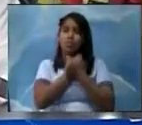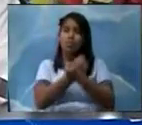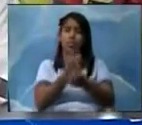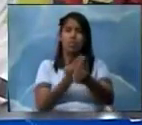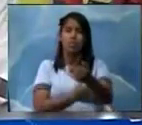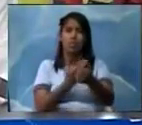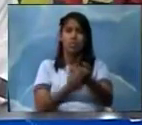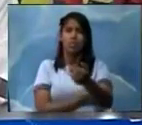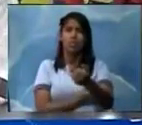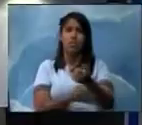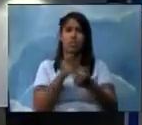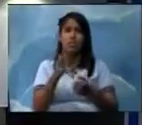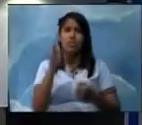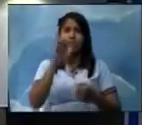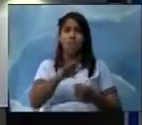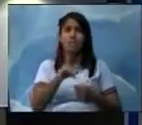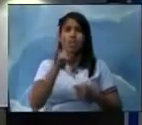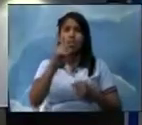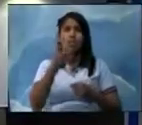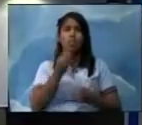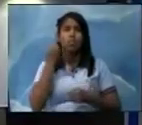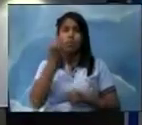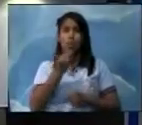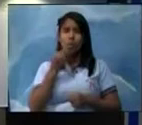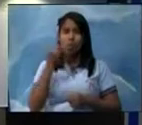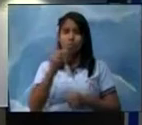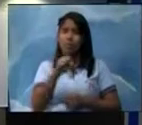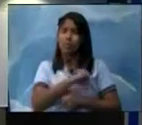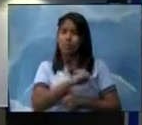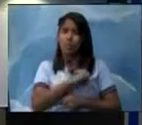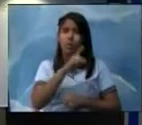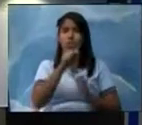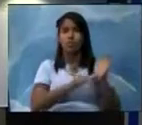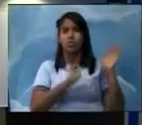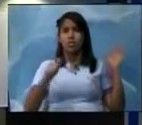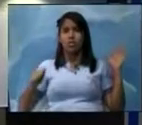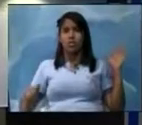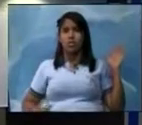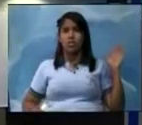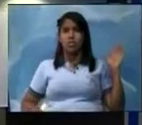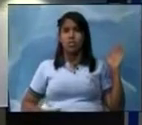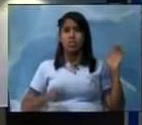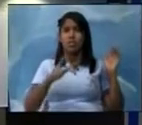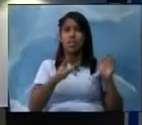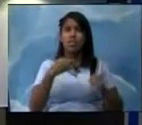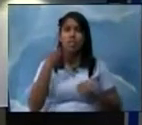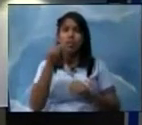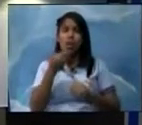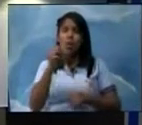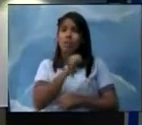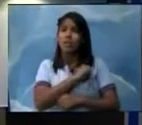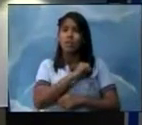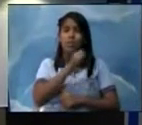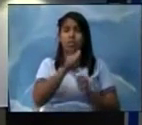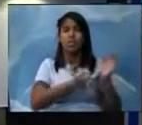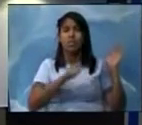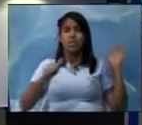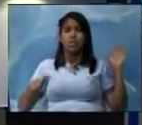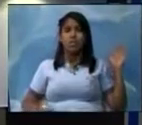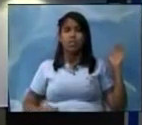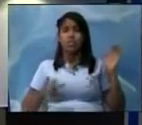amados hermanos allí estaba un joven temeroso del señor y ese joven temeroso del